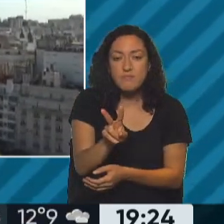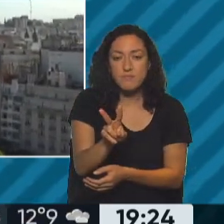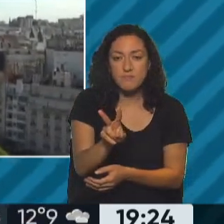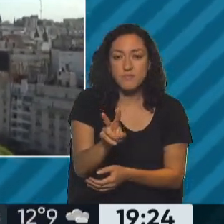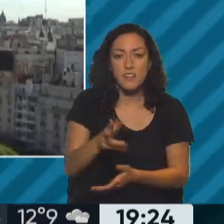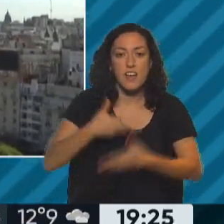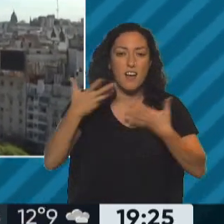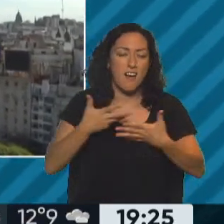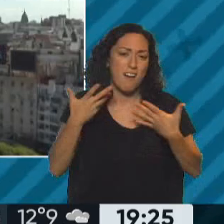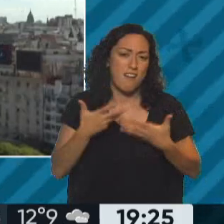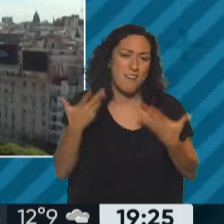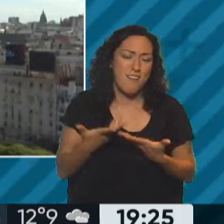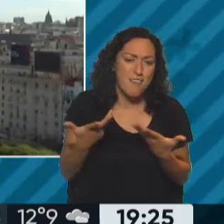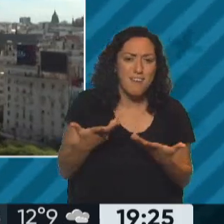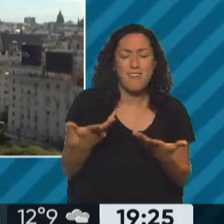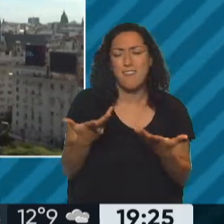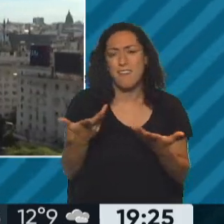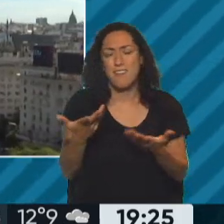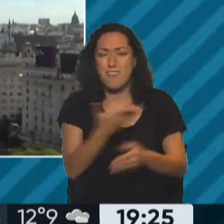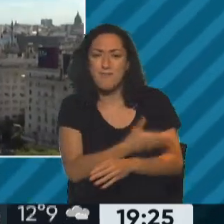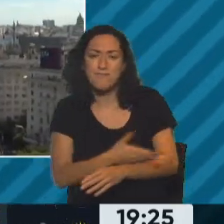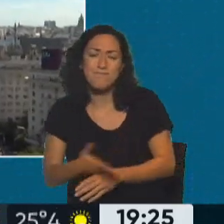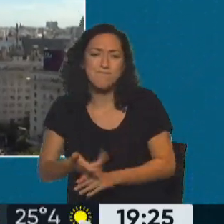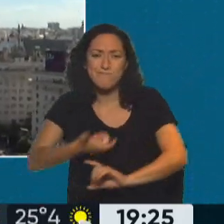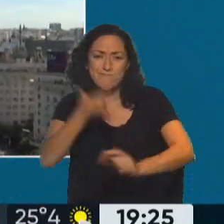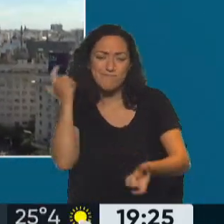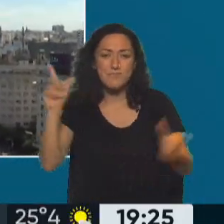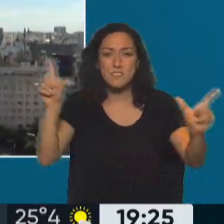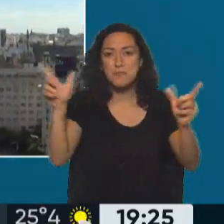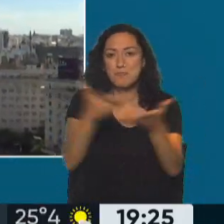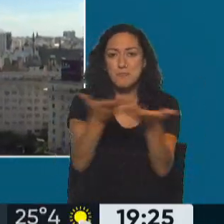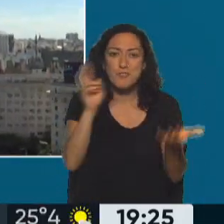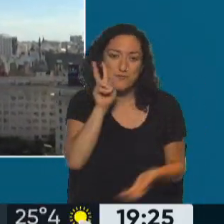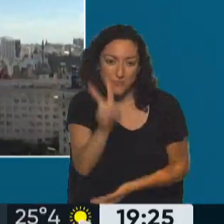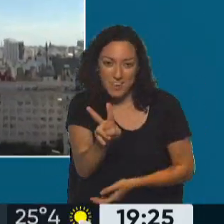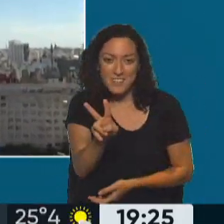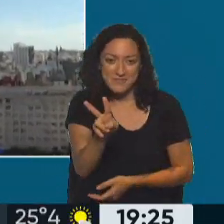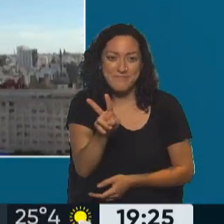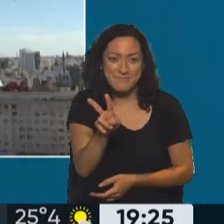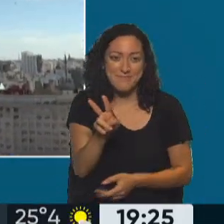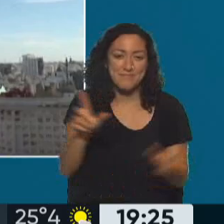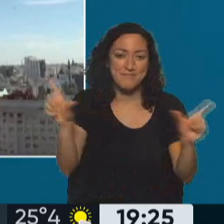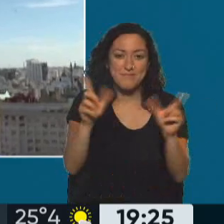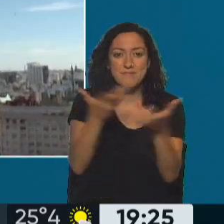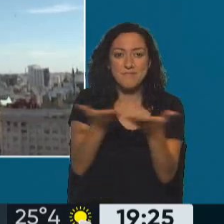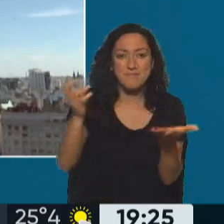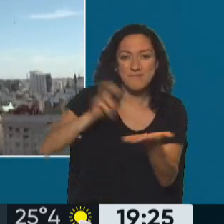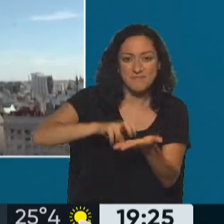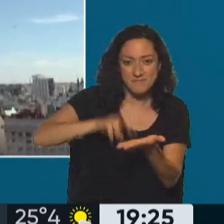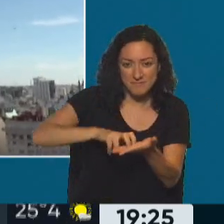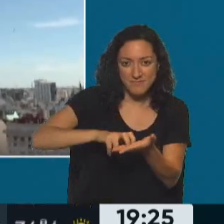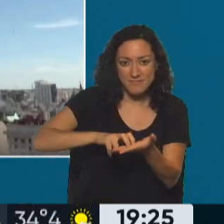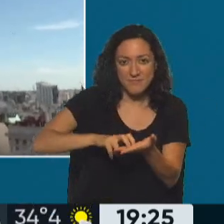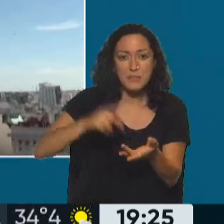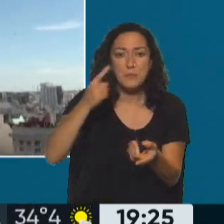enorme alegría, además de vivirla y transcurrirla en la pantalla de la televisión pública y en la televisión pública Noticias. Ahora en directo en el